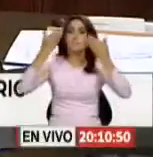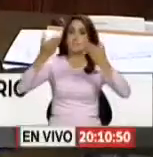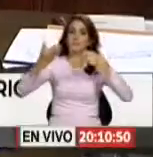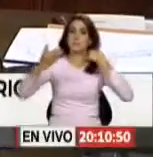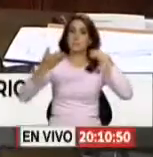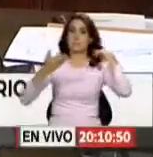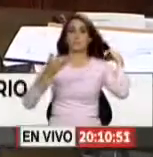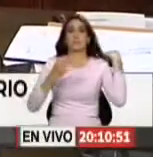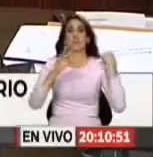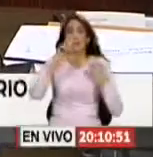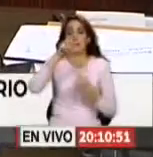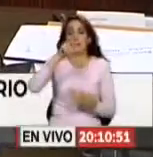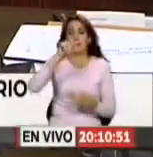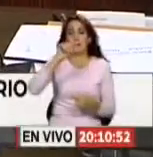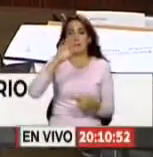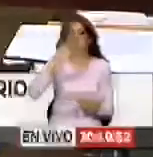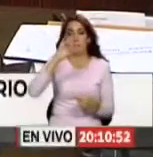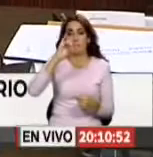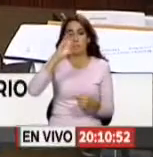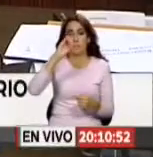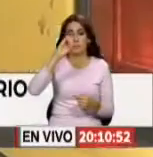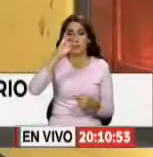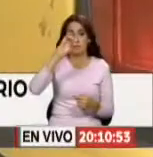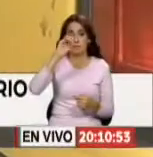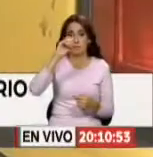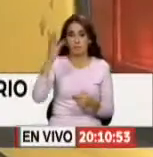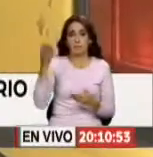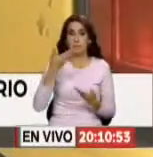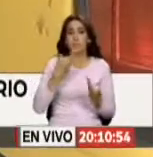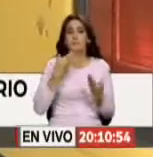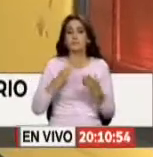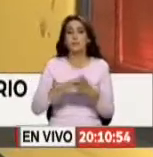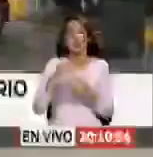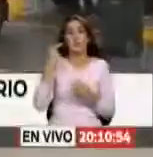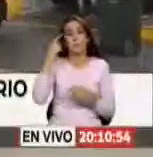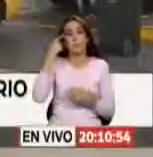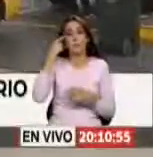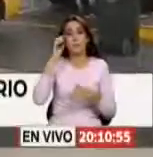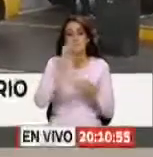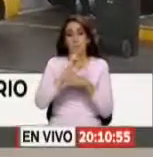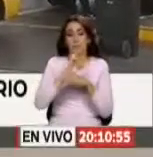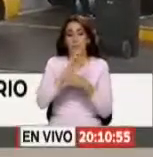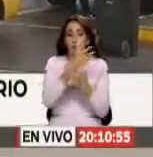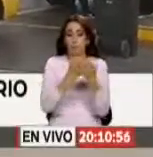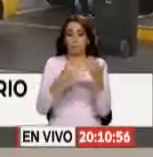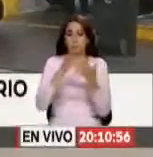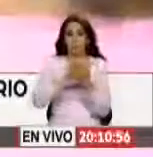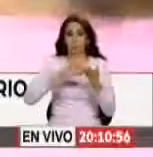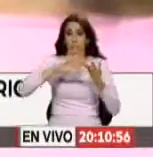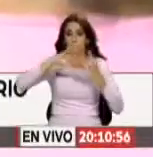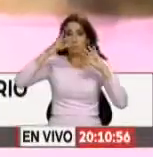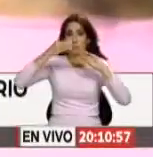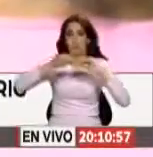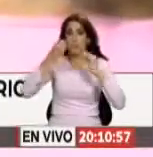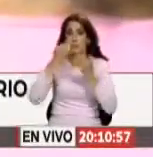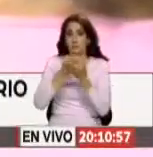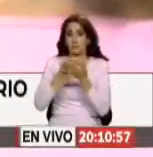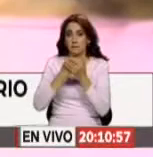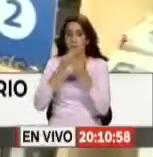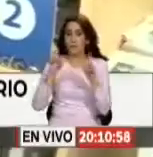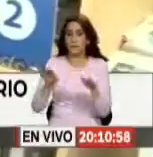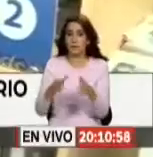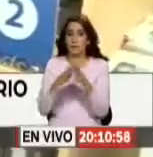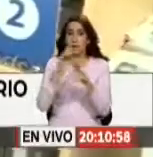Patricio Alarcón, presidente del Comité Empresarial Ecuatoriano, cree que el país debe seguir un cronograma de ajustes económicos que necesariamente